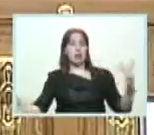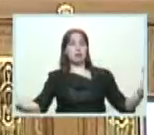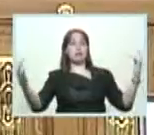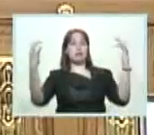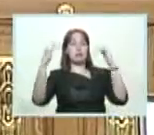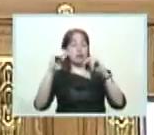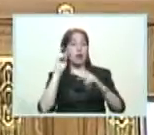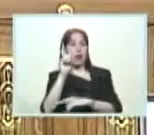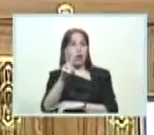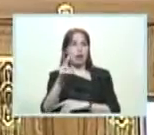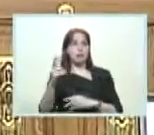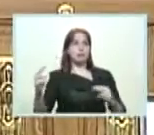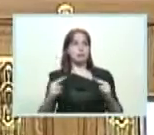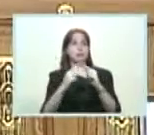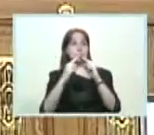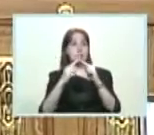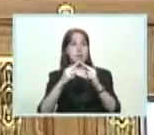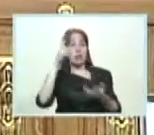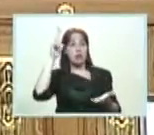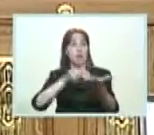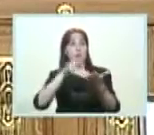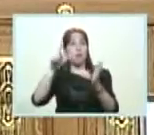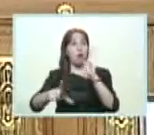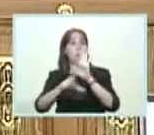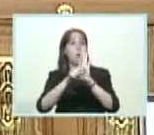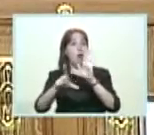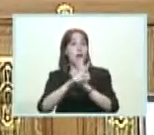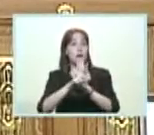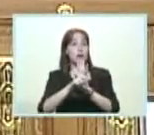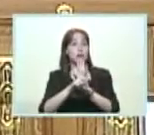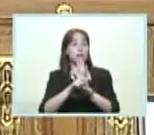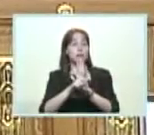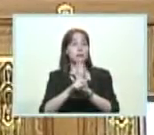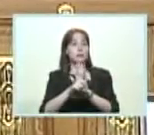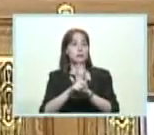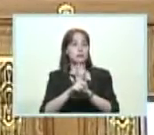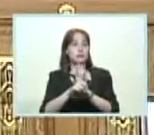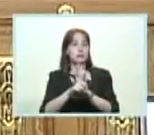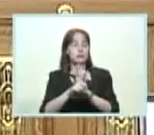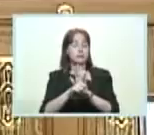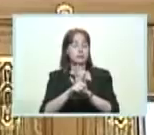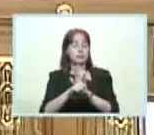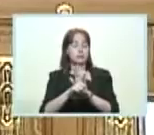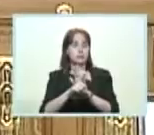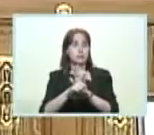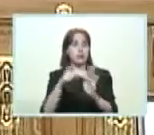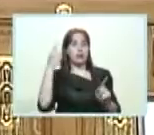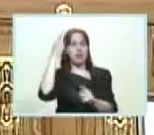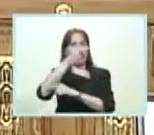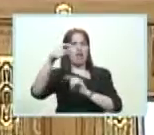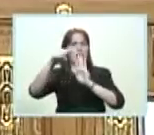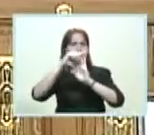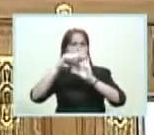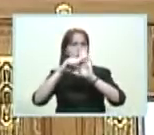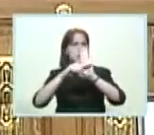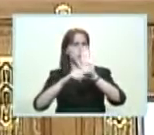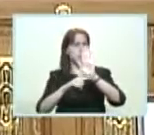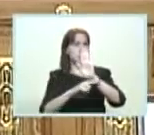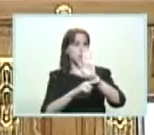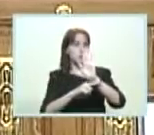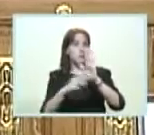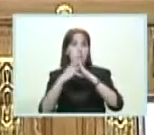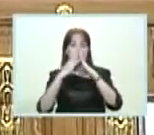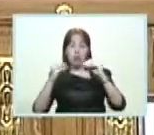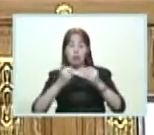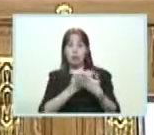Para, fíjense ustedes, se aprobó ayer como ley de la República el decreto constituyente de las normas